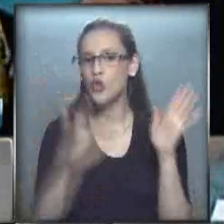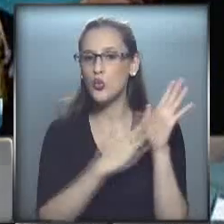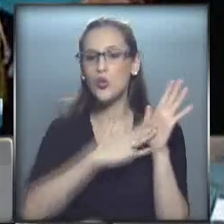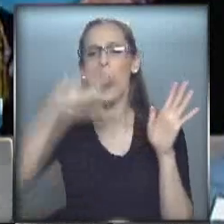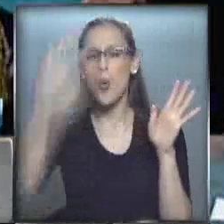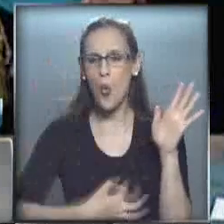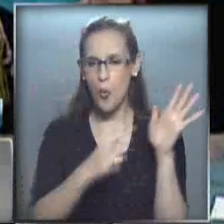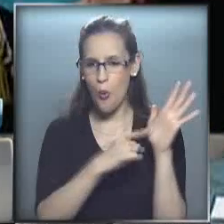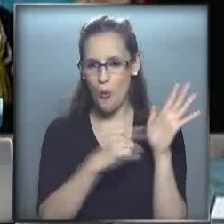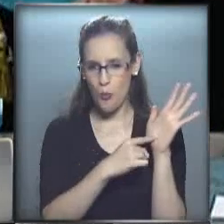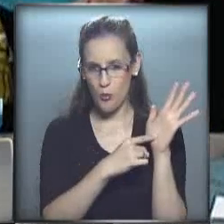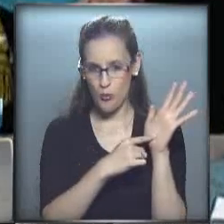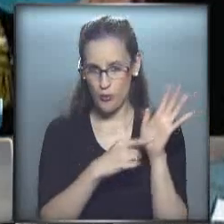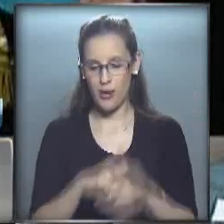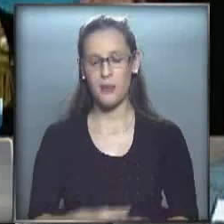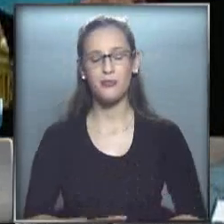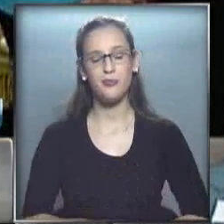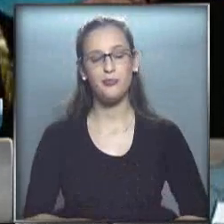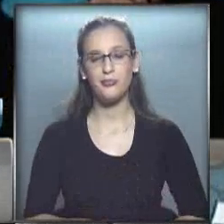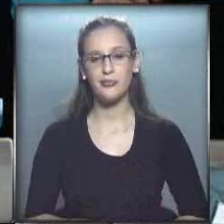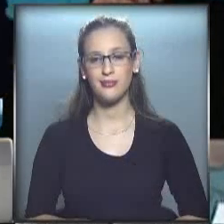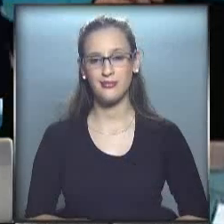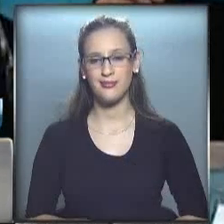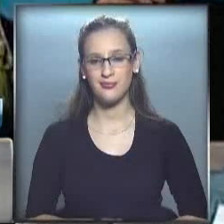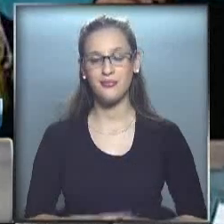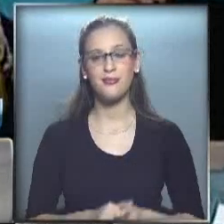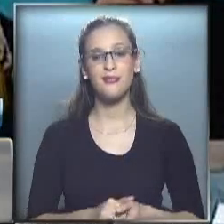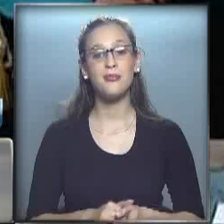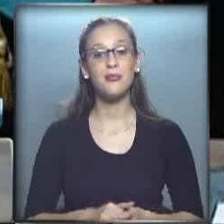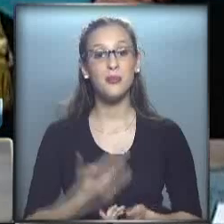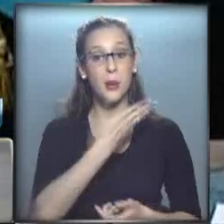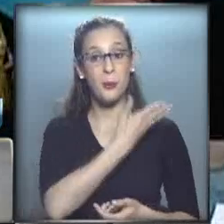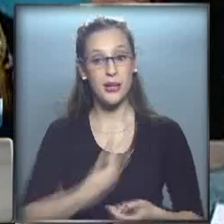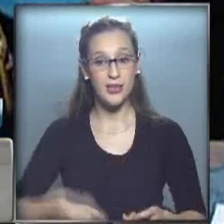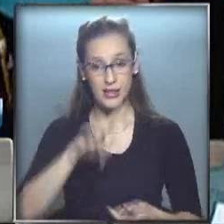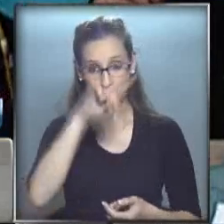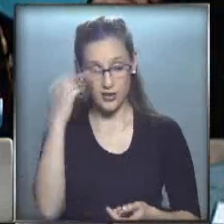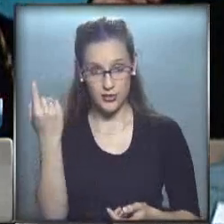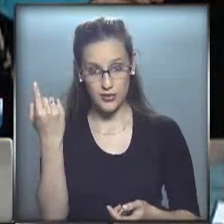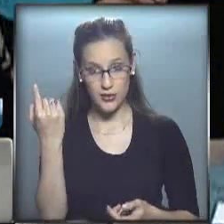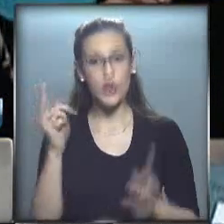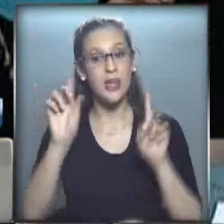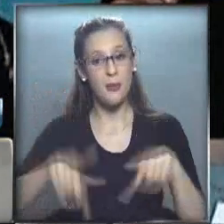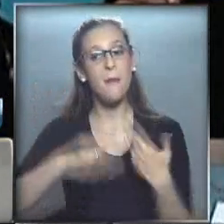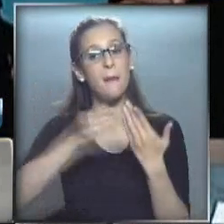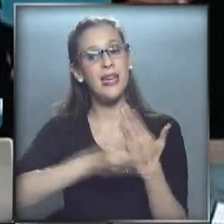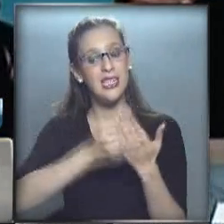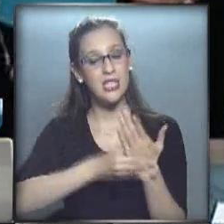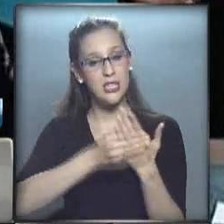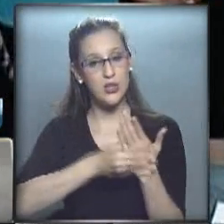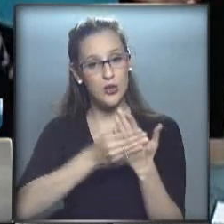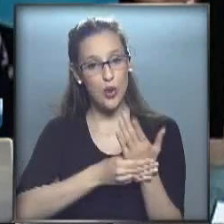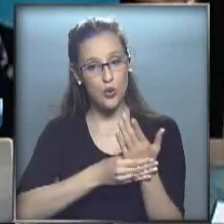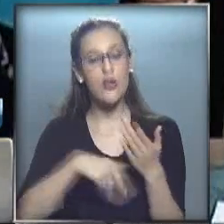Nación Argentina en cuanto de ellos dependa. Leo a la señora Presidenta de la Nación y a los señores ministros nombrados,